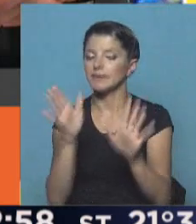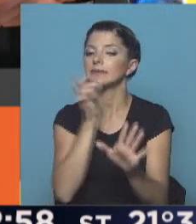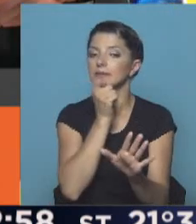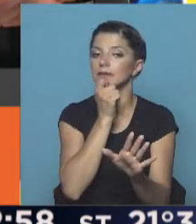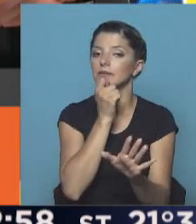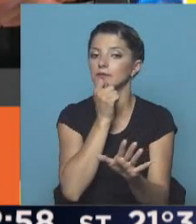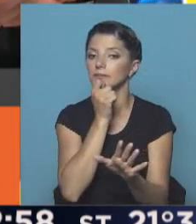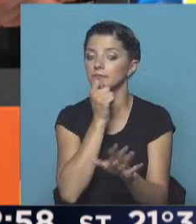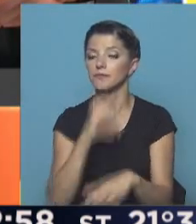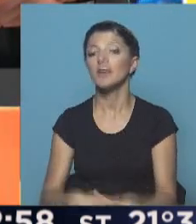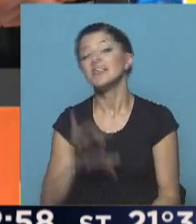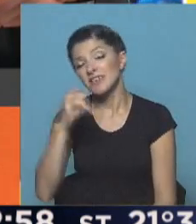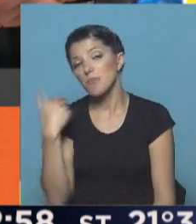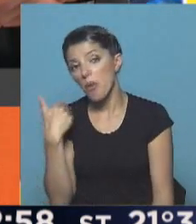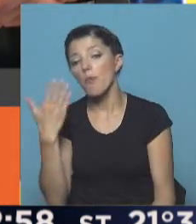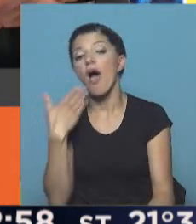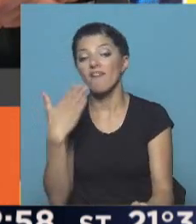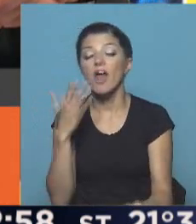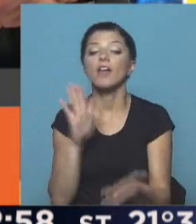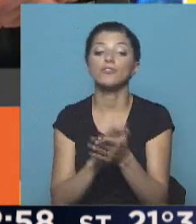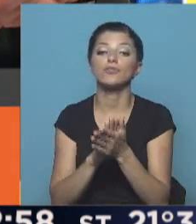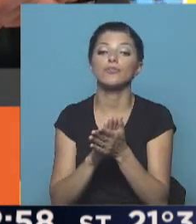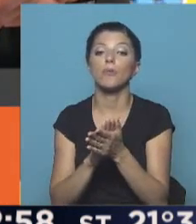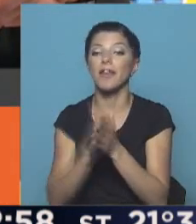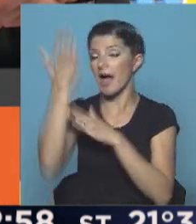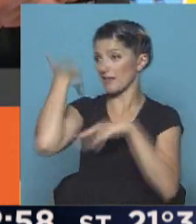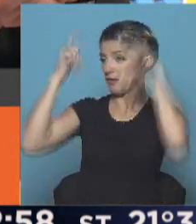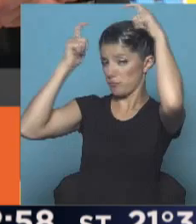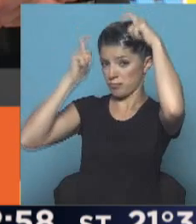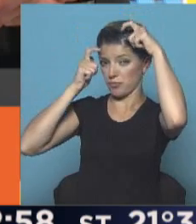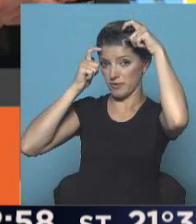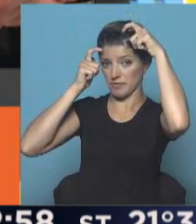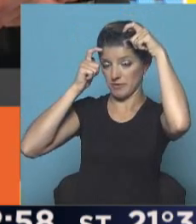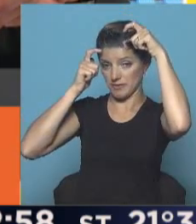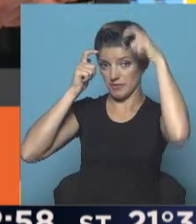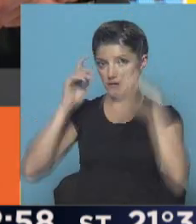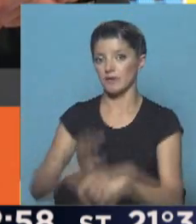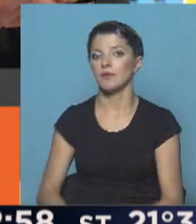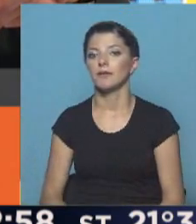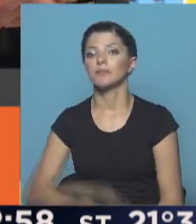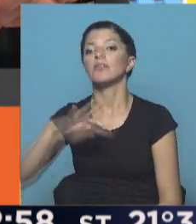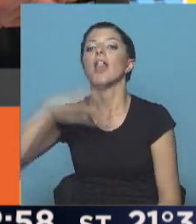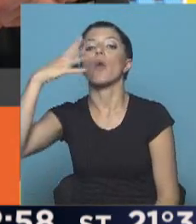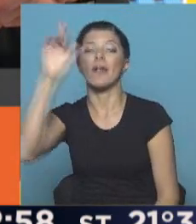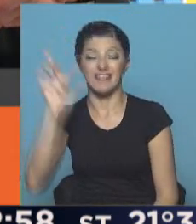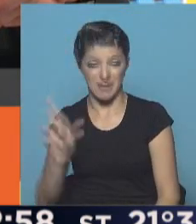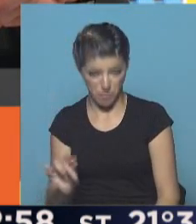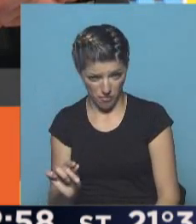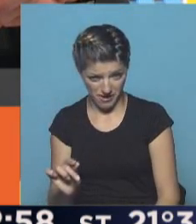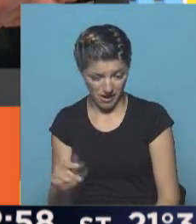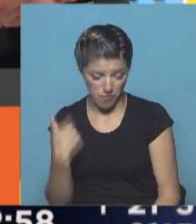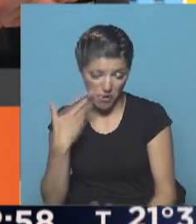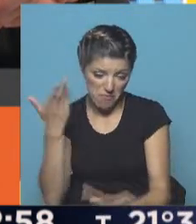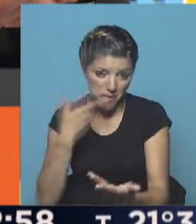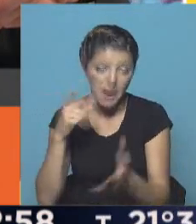sí, efectivamente, podemos hablar en los términos chavistas de la oligarquía escuálida de la Cuarta República, pero yo me pregunto